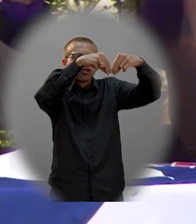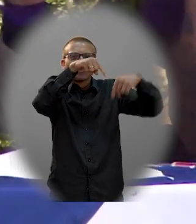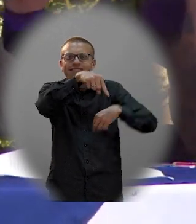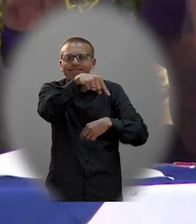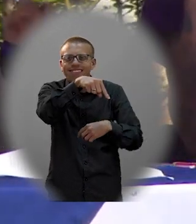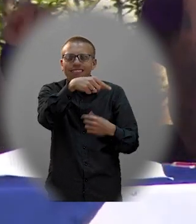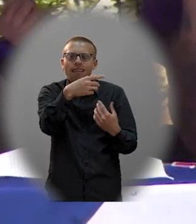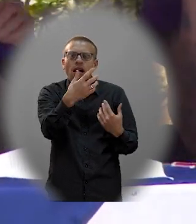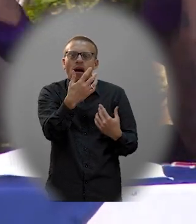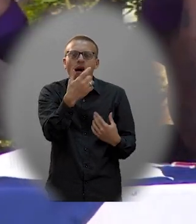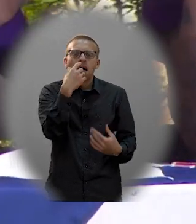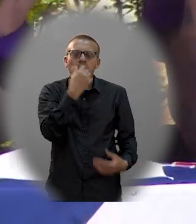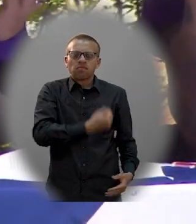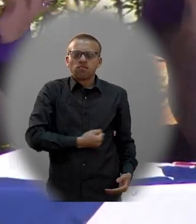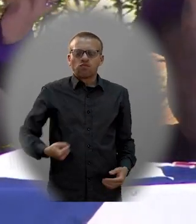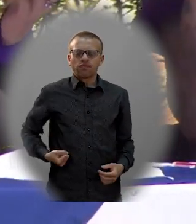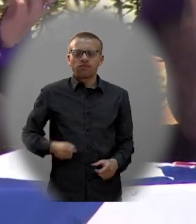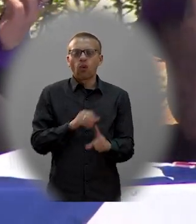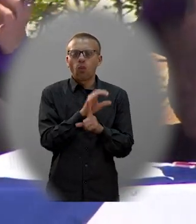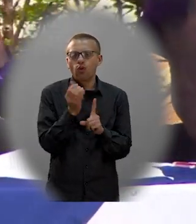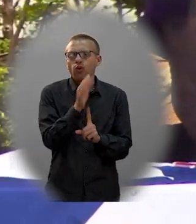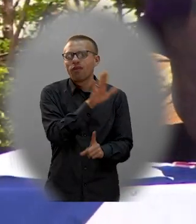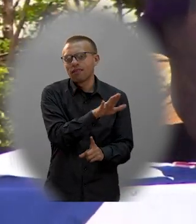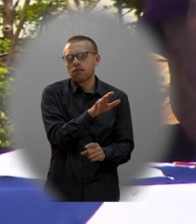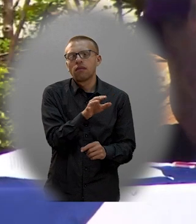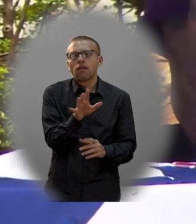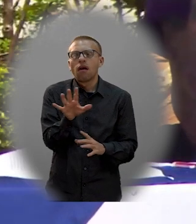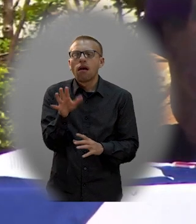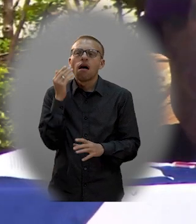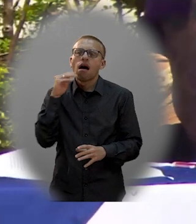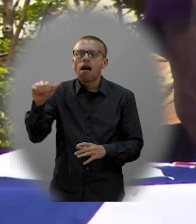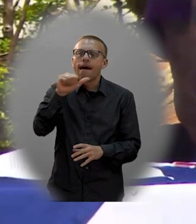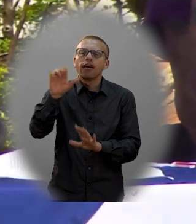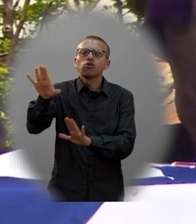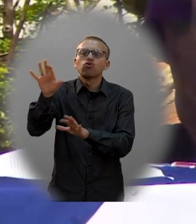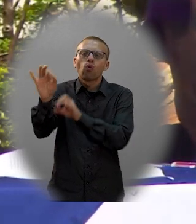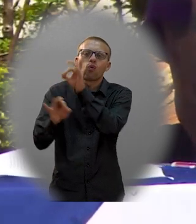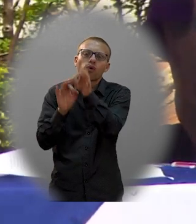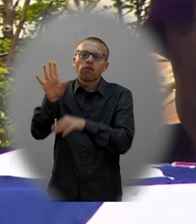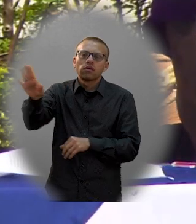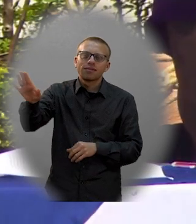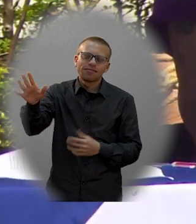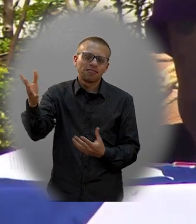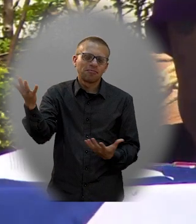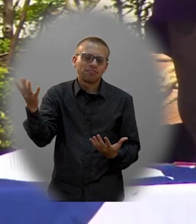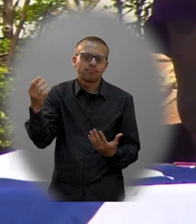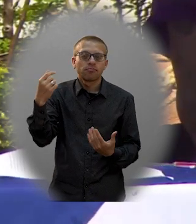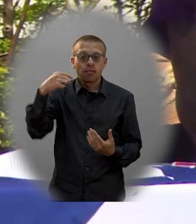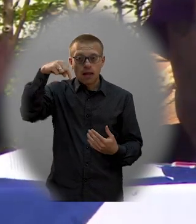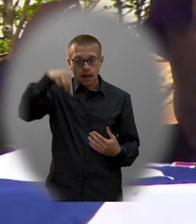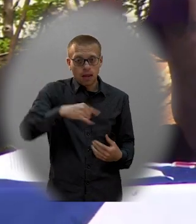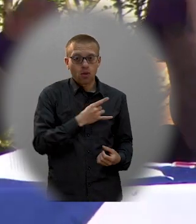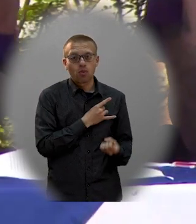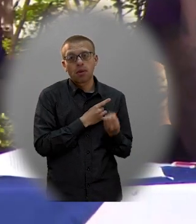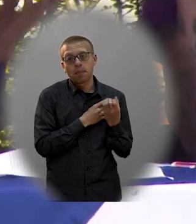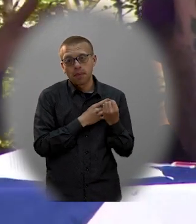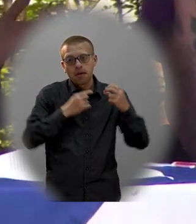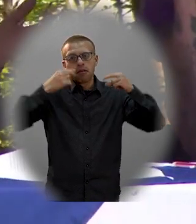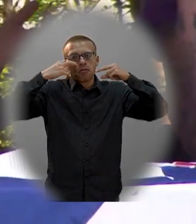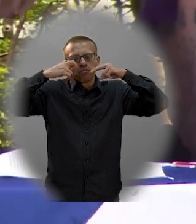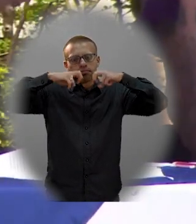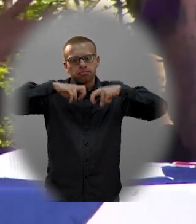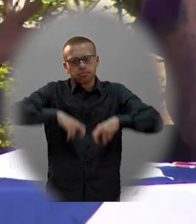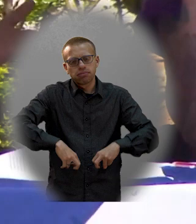pone esa responsabilidad, sobre todo a las mujeres. Y porque seguramente si uno investiga aquí en la universidad, quienes más